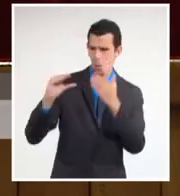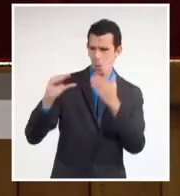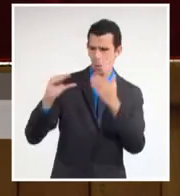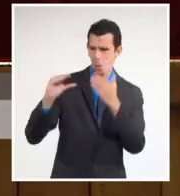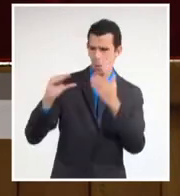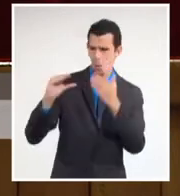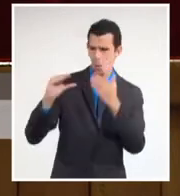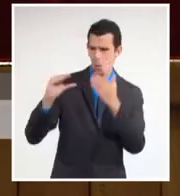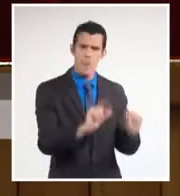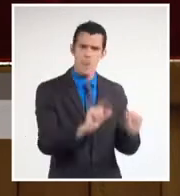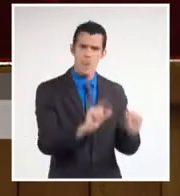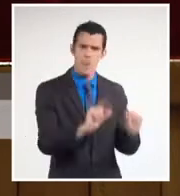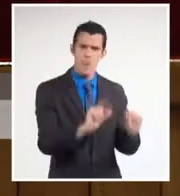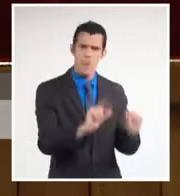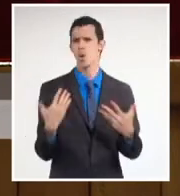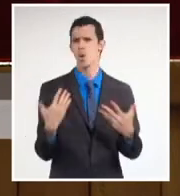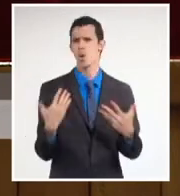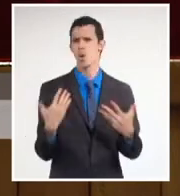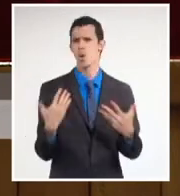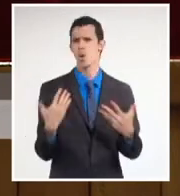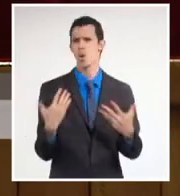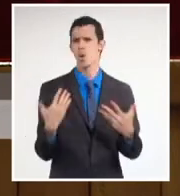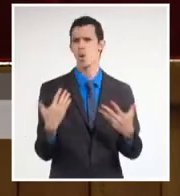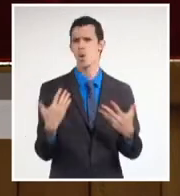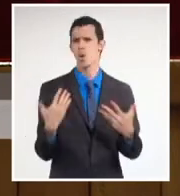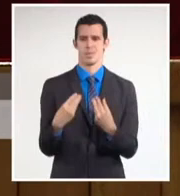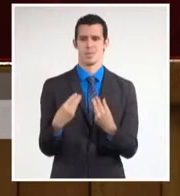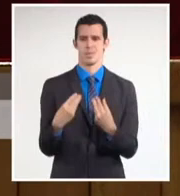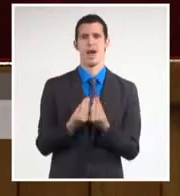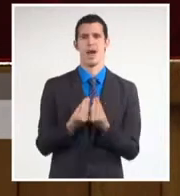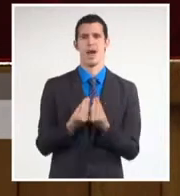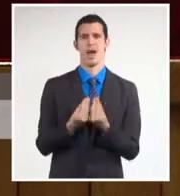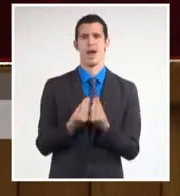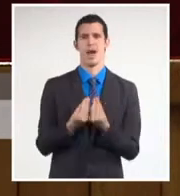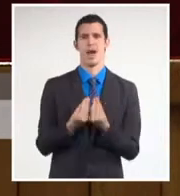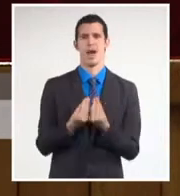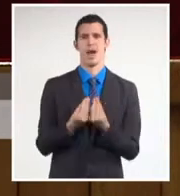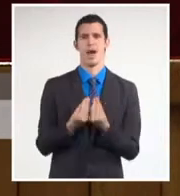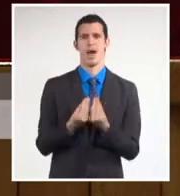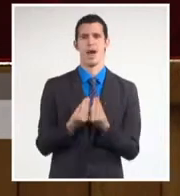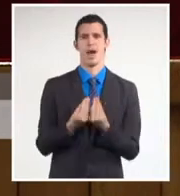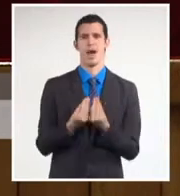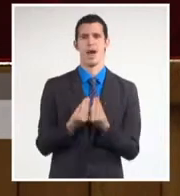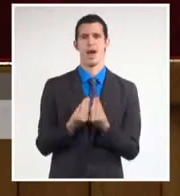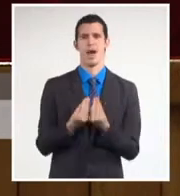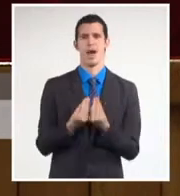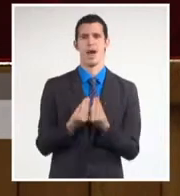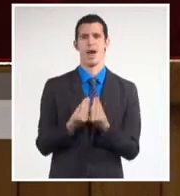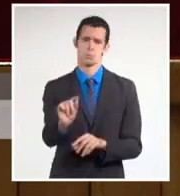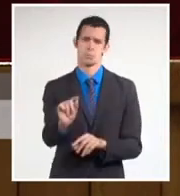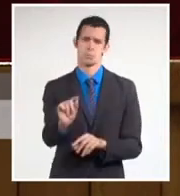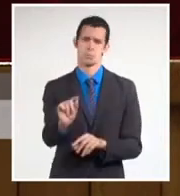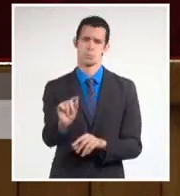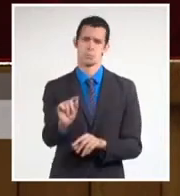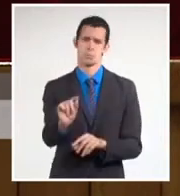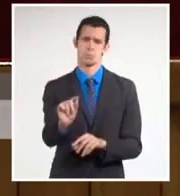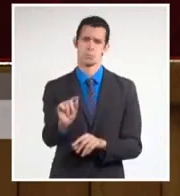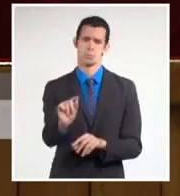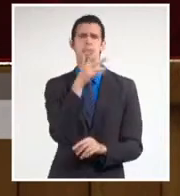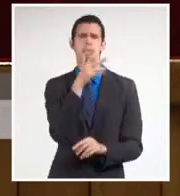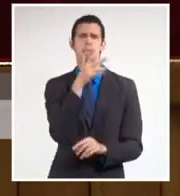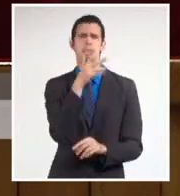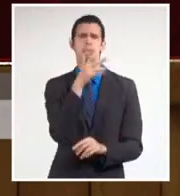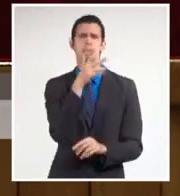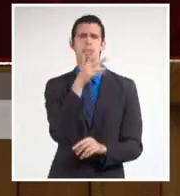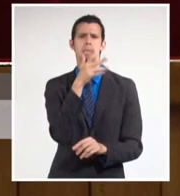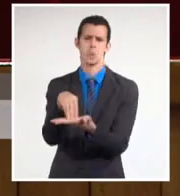En la devaluación de la moneda nacional. Pero estamos convencidos que si no hubiéramos hecho el ordenamiento